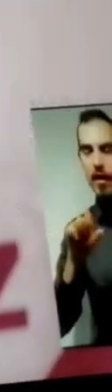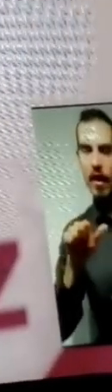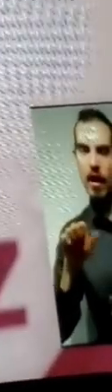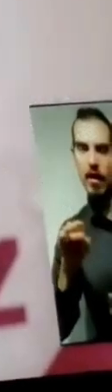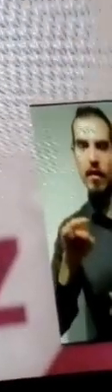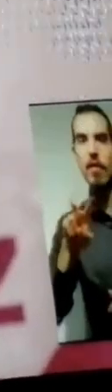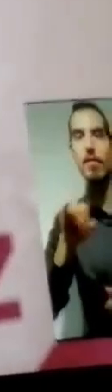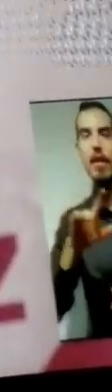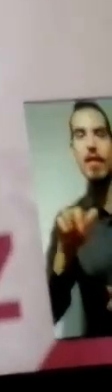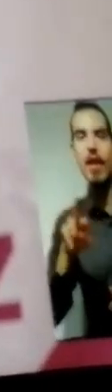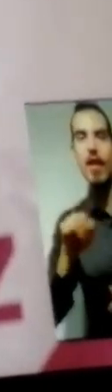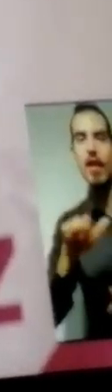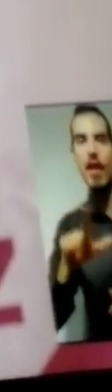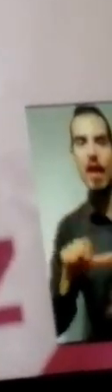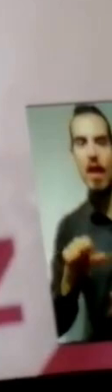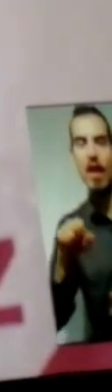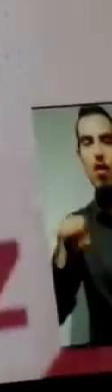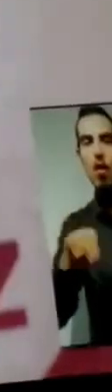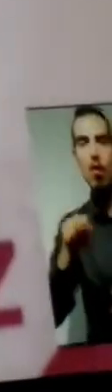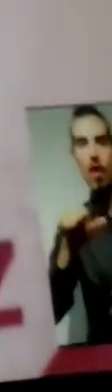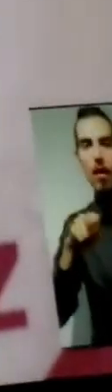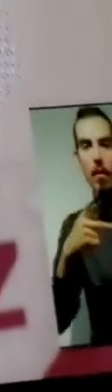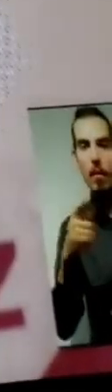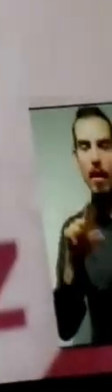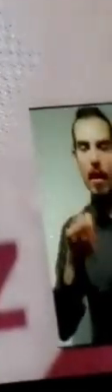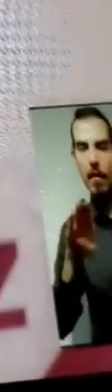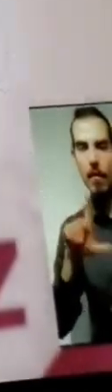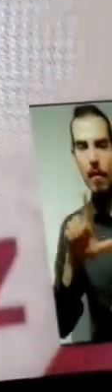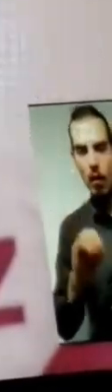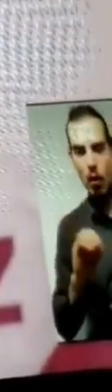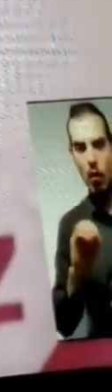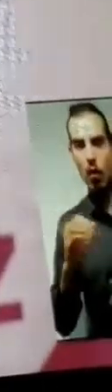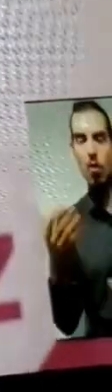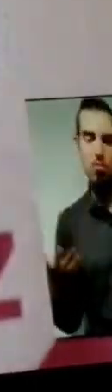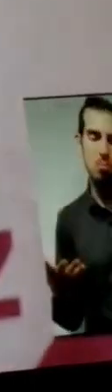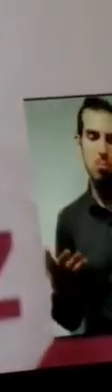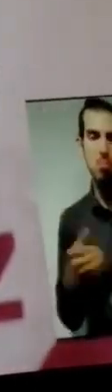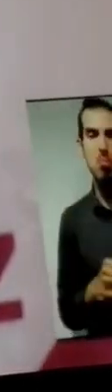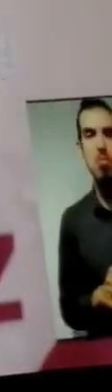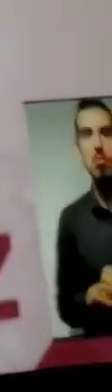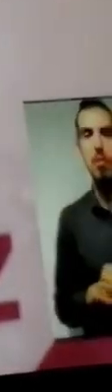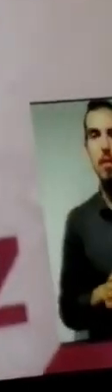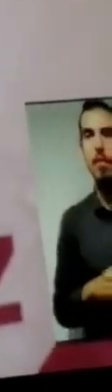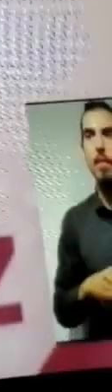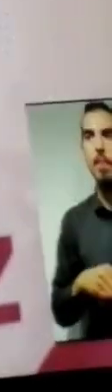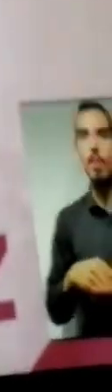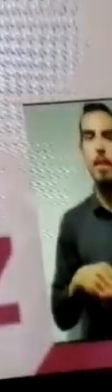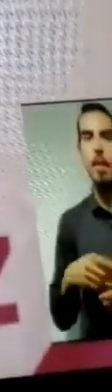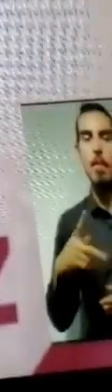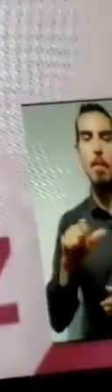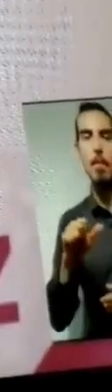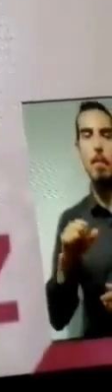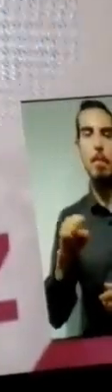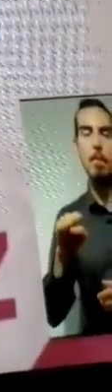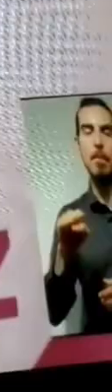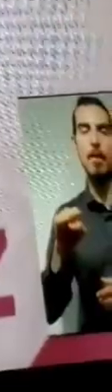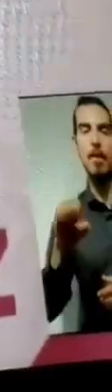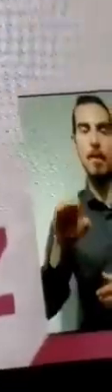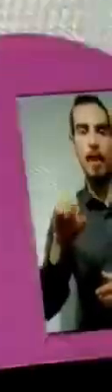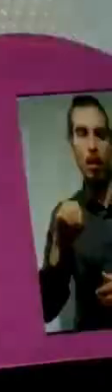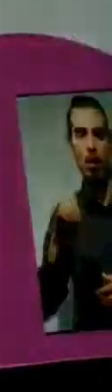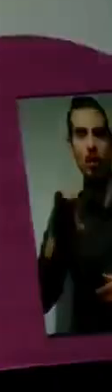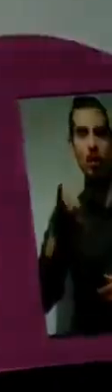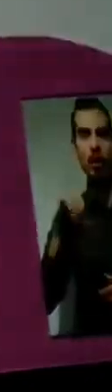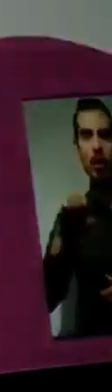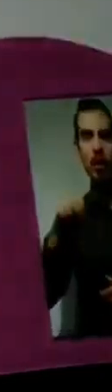Boulevard Zaragoza también, hace poco que lo acabamos de terminar también. Paseo de las Ciencias, allá por